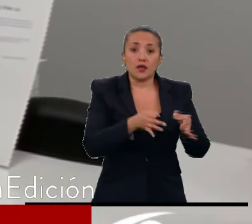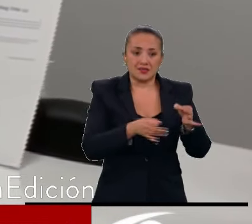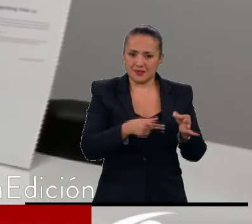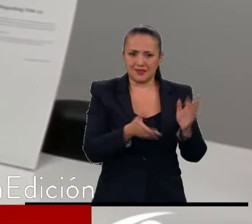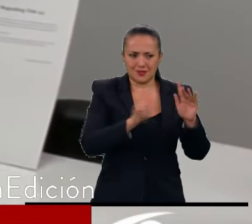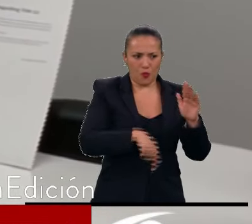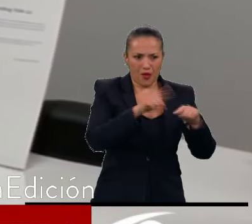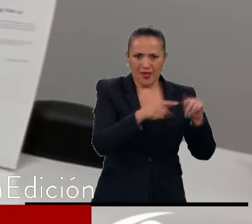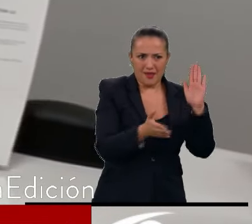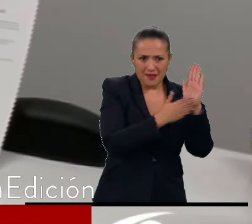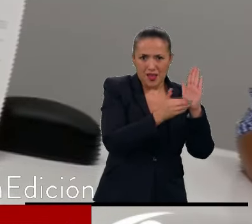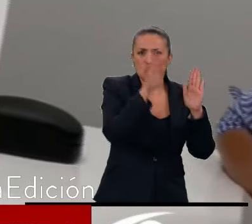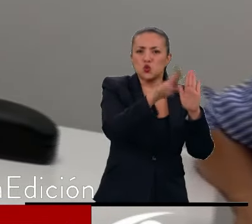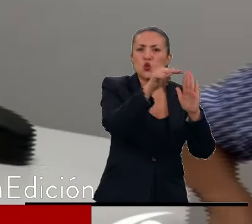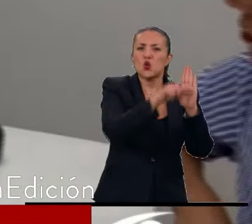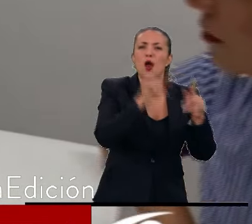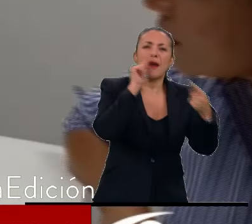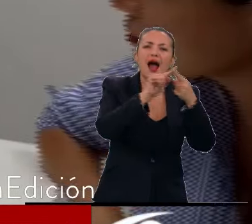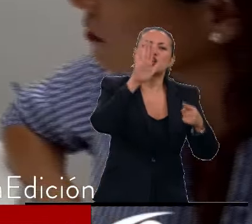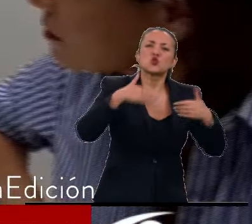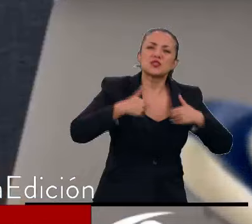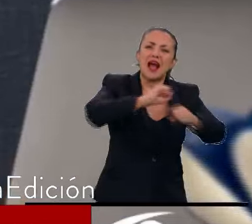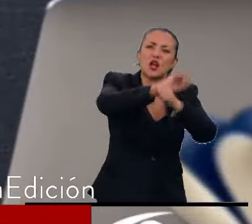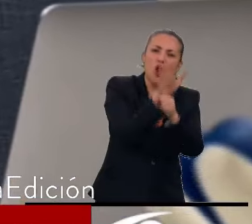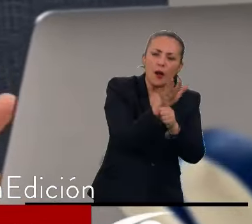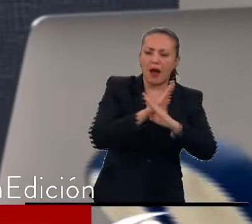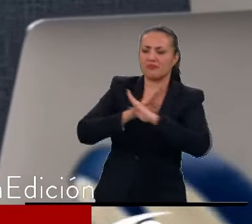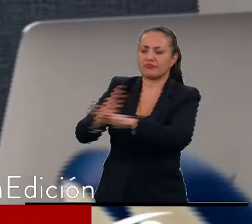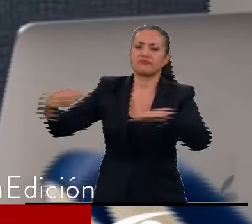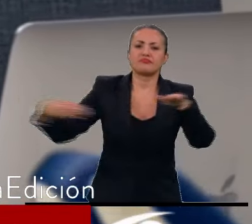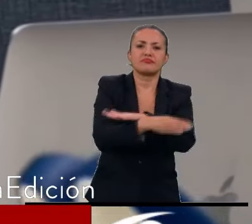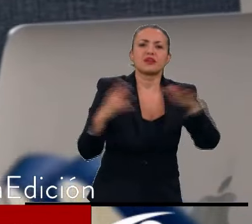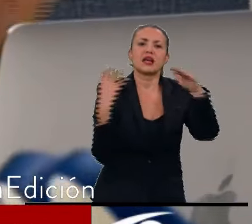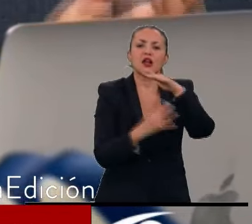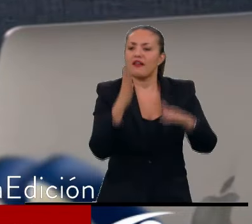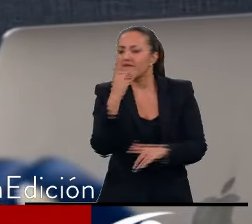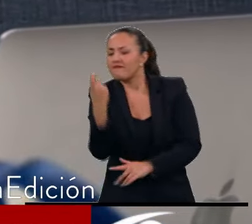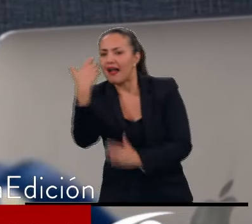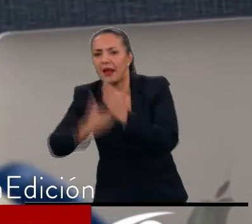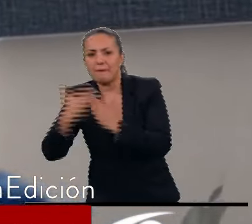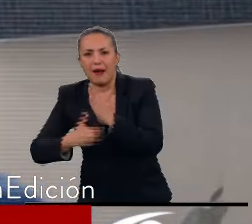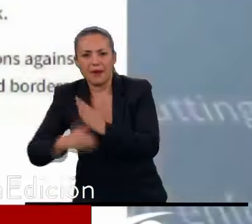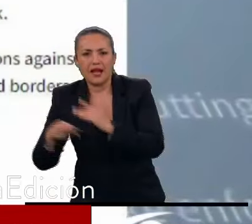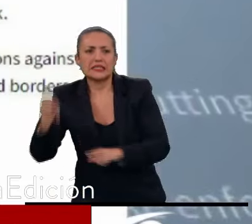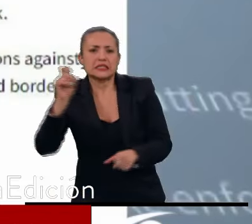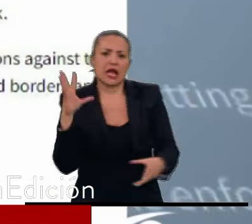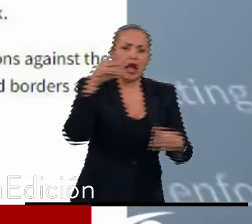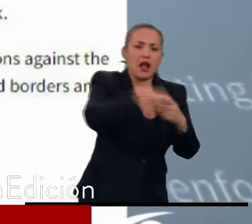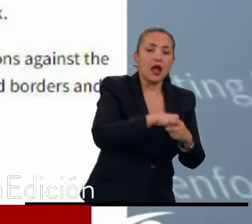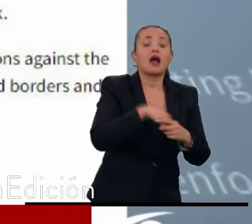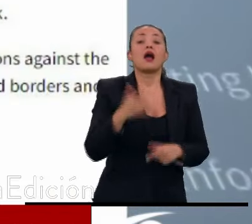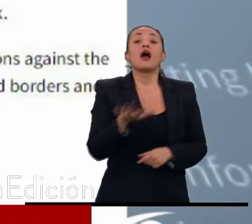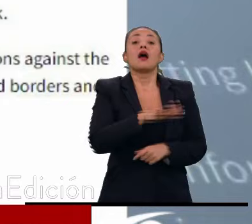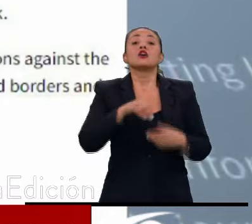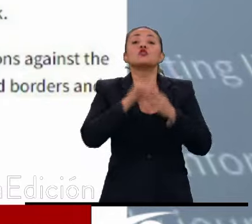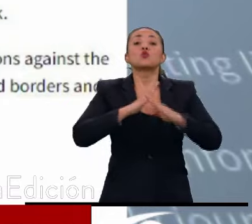usar una norma sanitaria como el título 42 para bloquear la entrada de migrantes irregulares que solicitan asilo por su parte el departamento